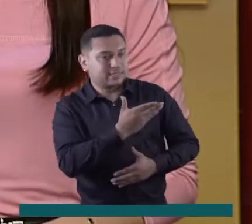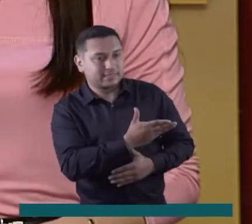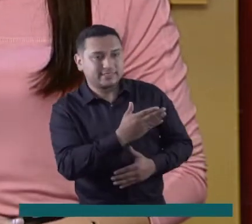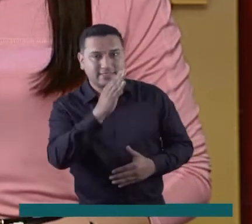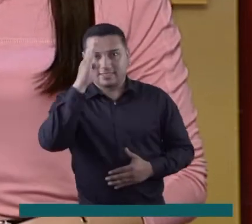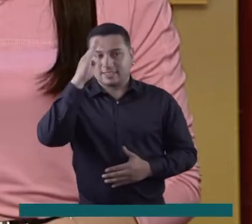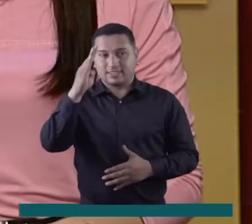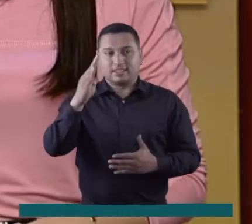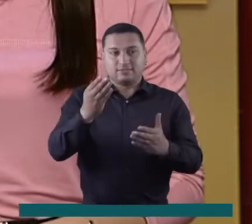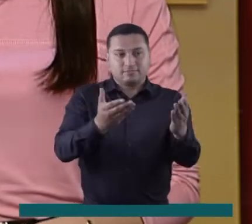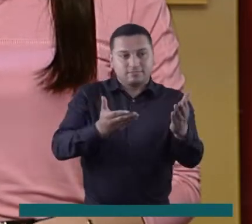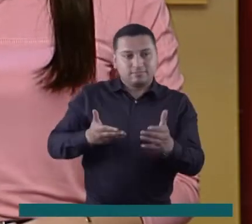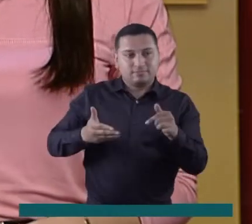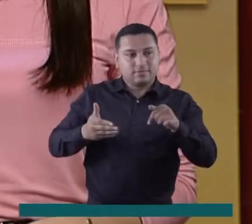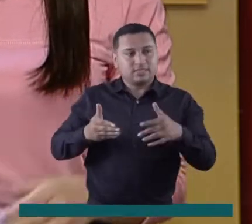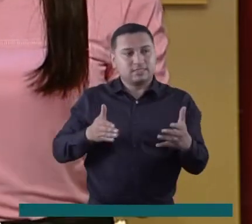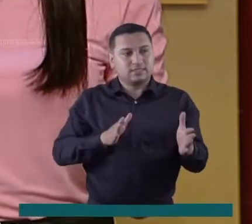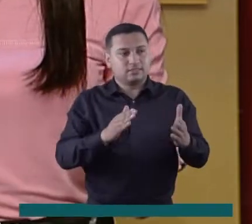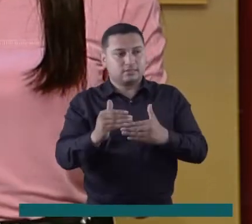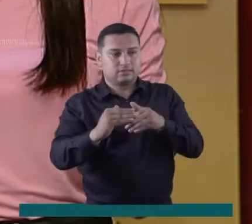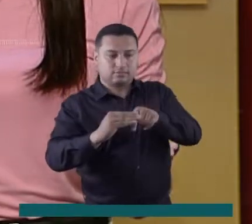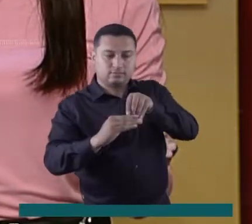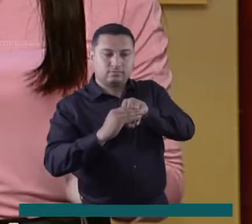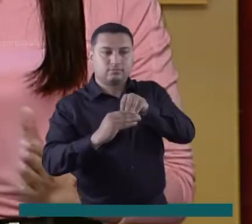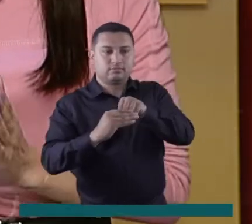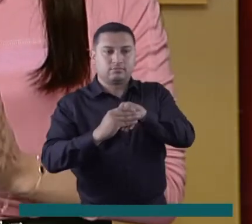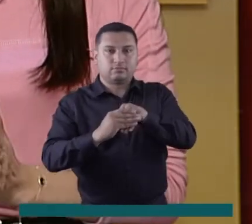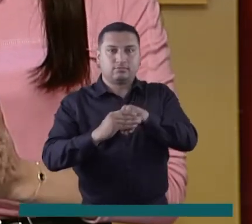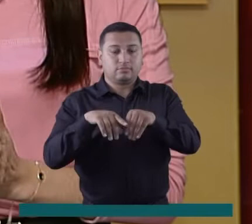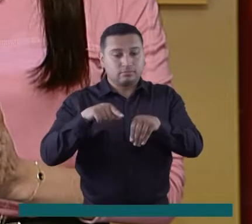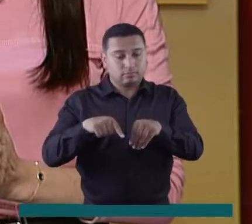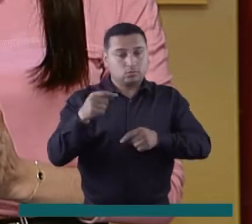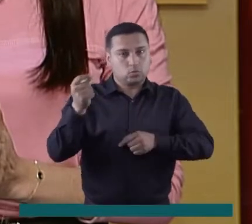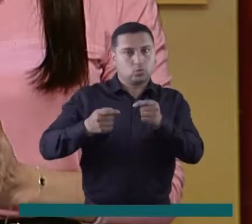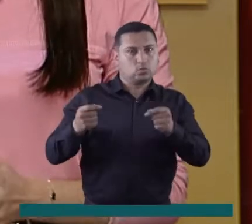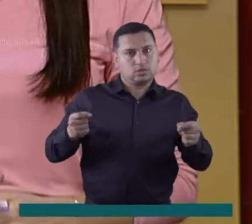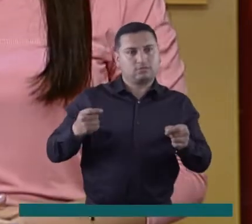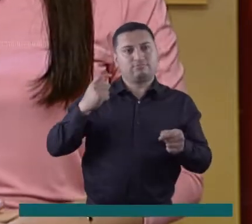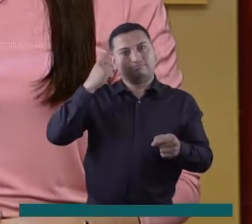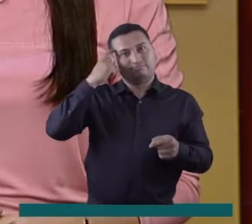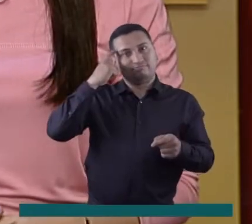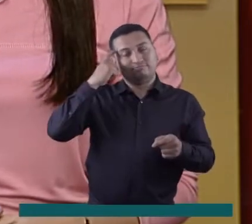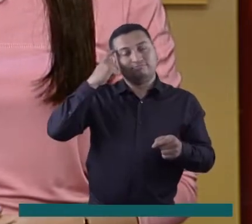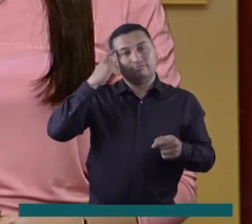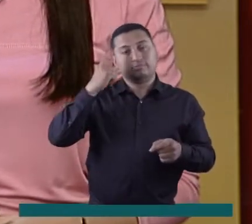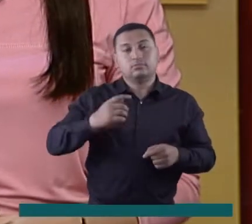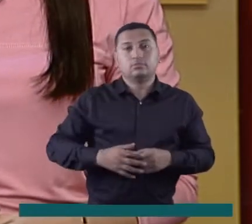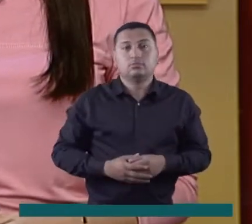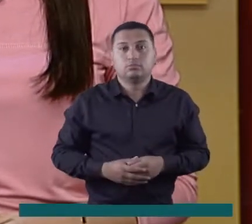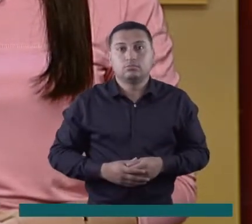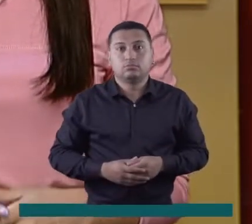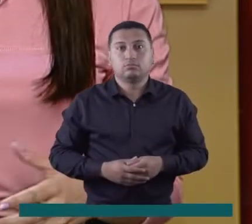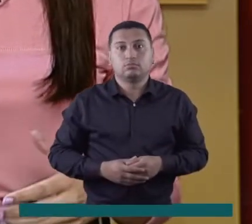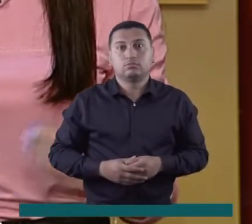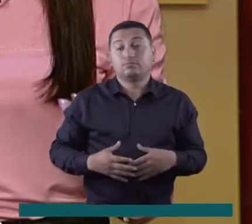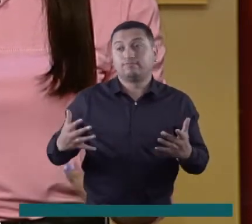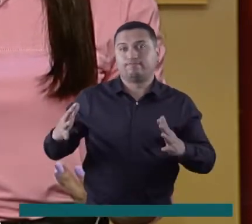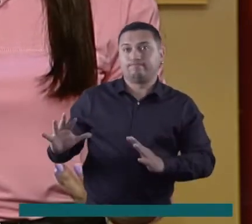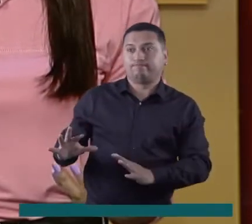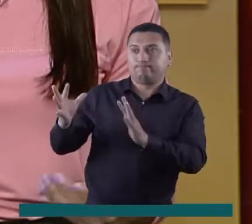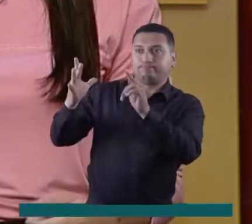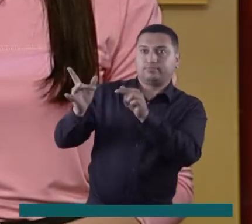Gracias, Mabel. Hola y bienvenidos a Caja Menor, el espacio en donde tenemos las cuentas claras. Las fechas especiales para muchos son